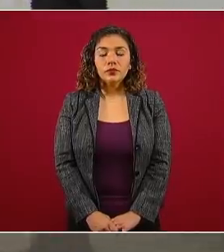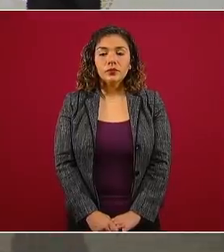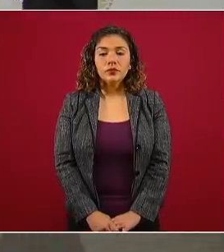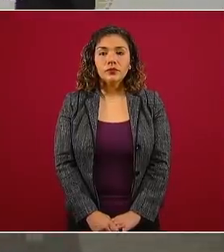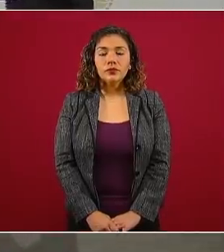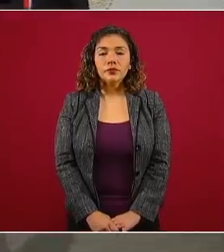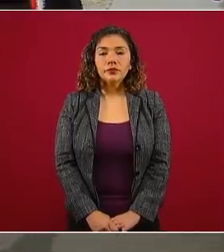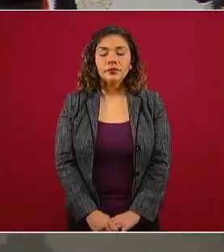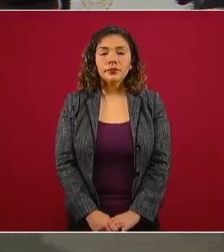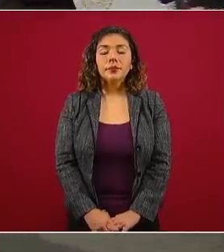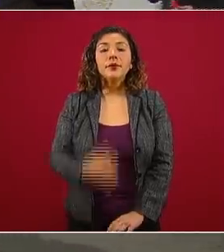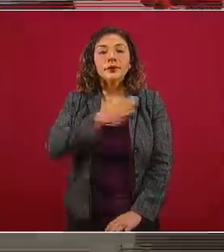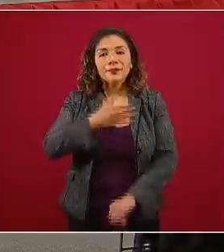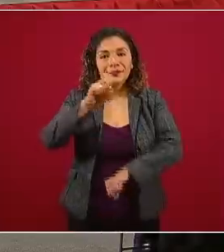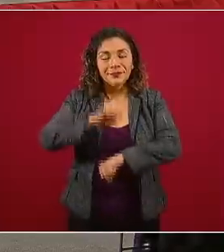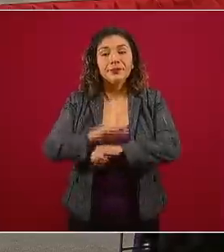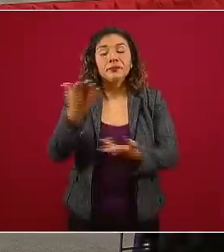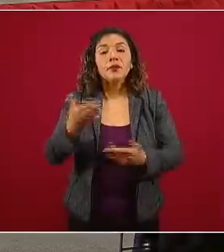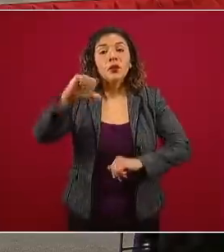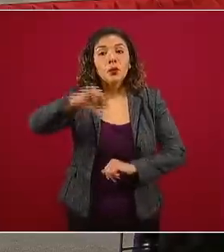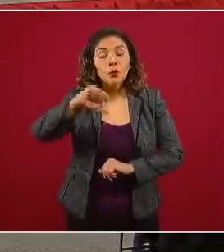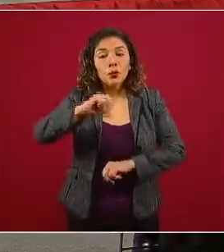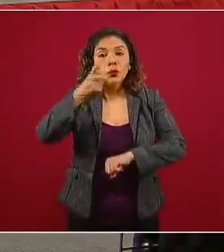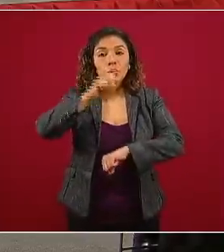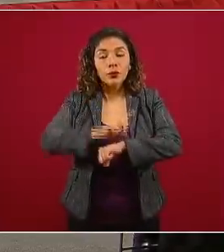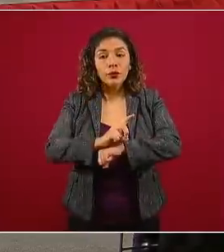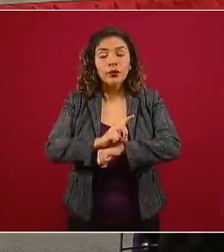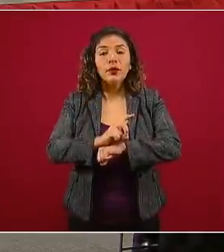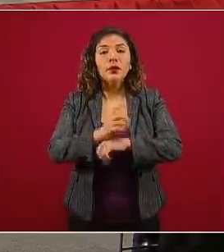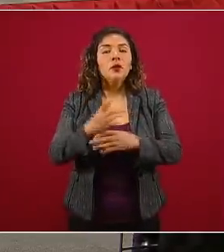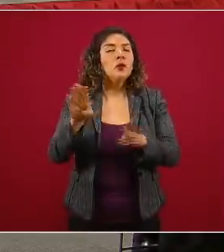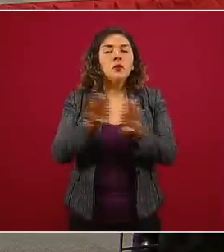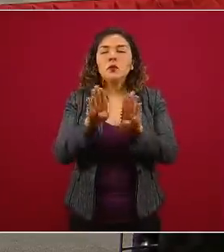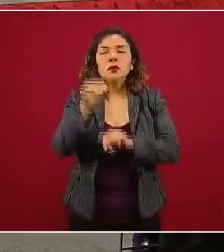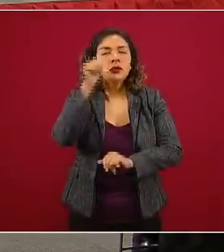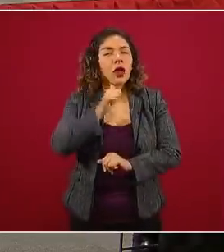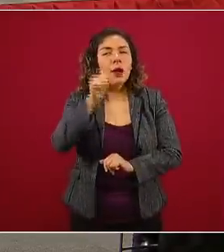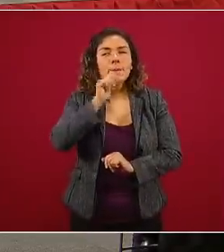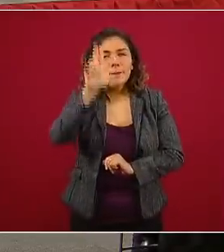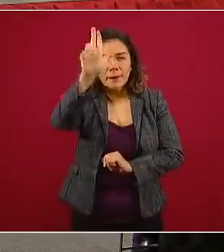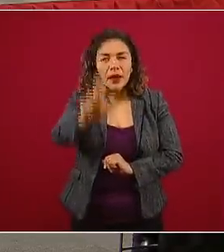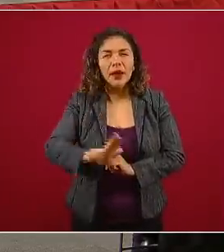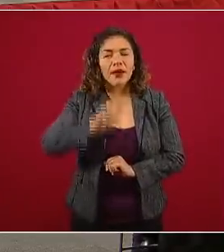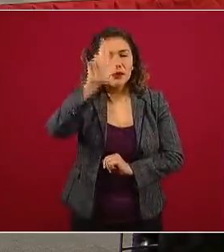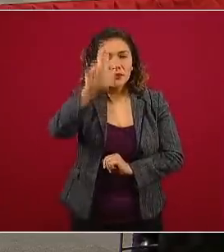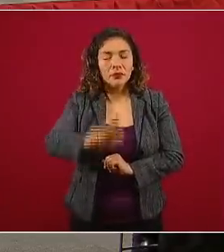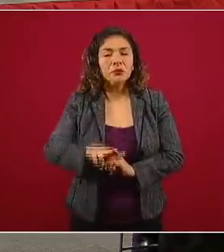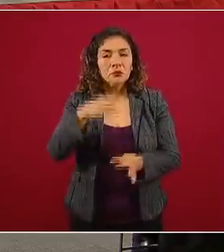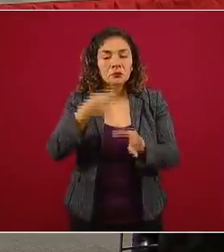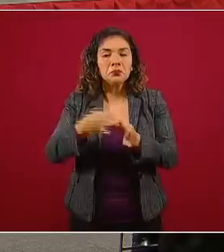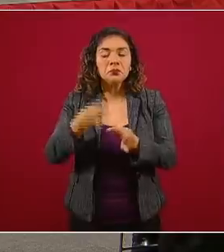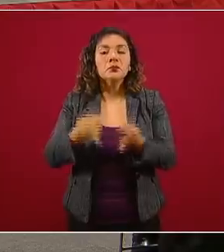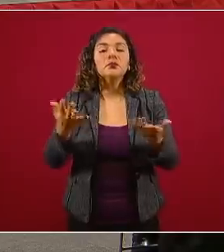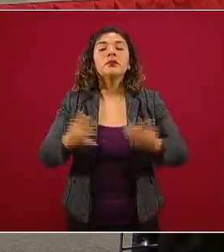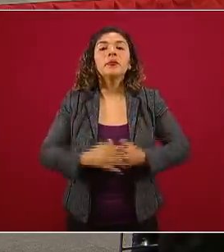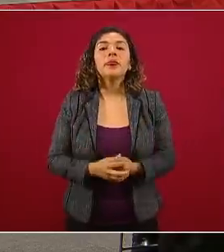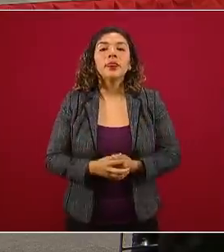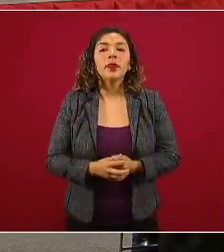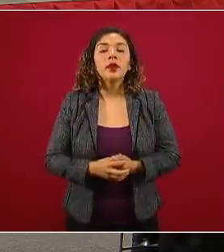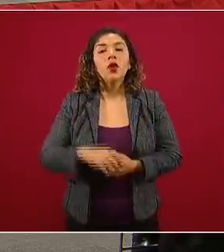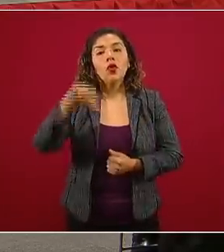bueno el día de hoy como todos los martes vamos a